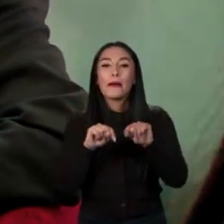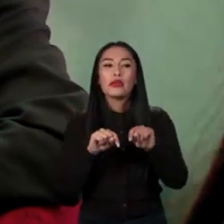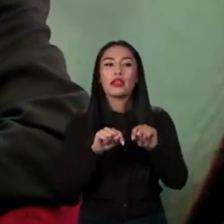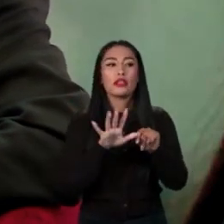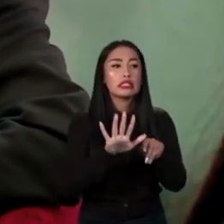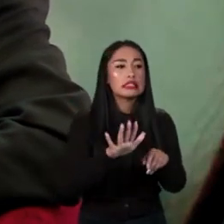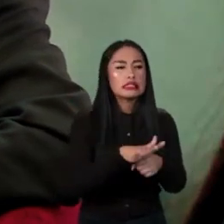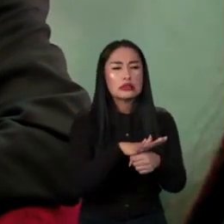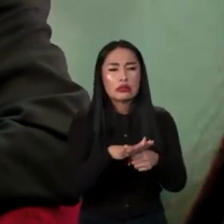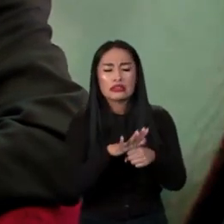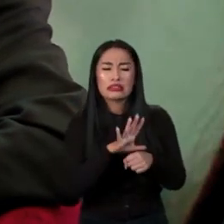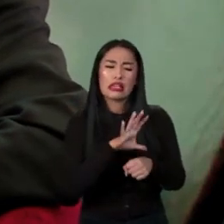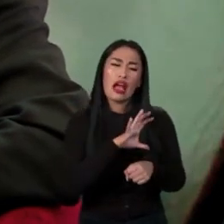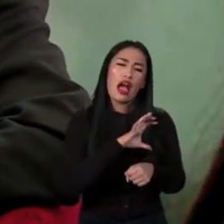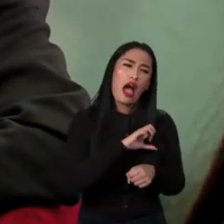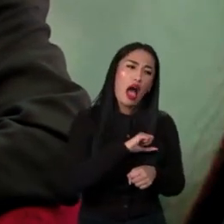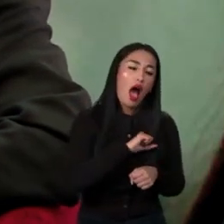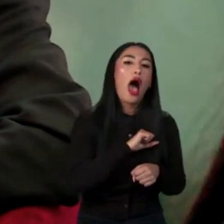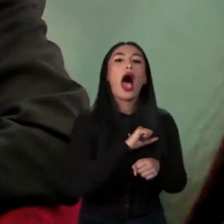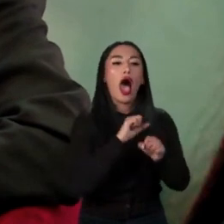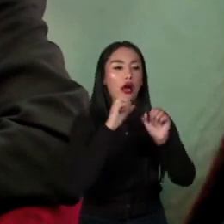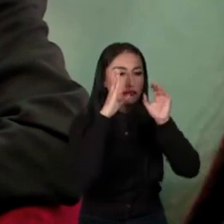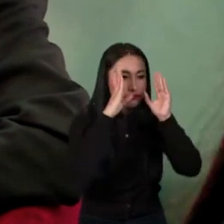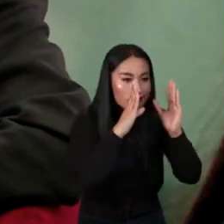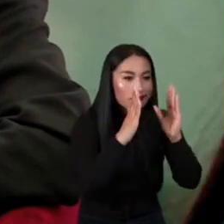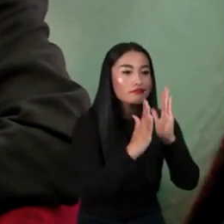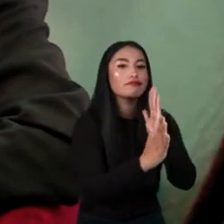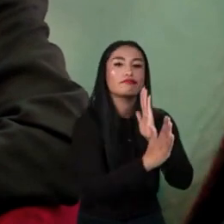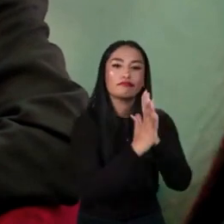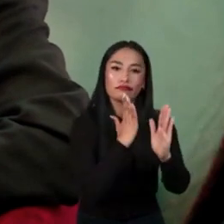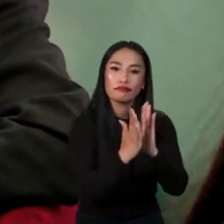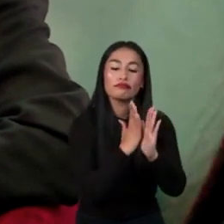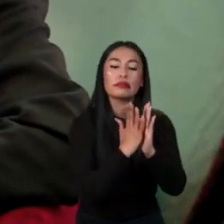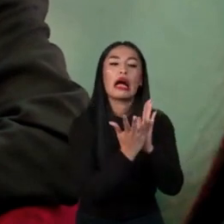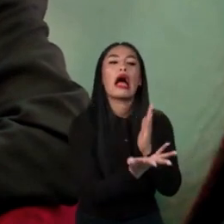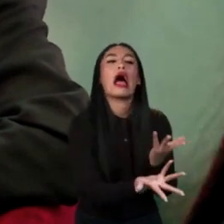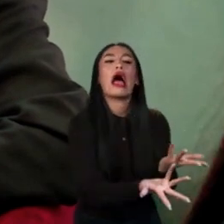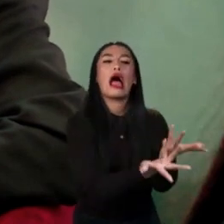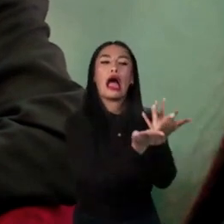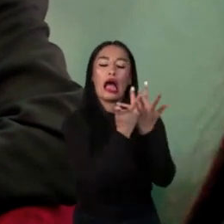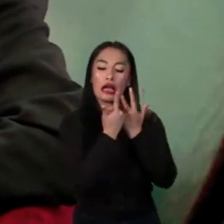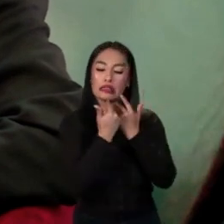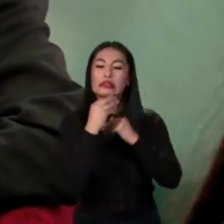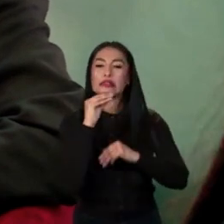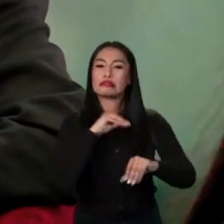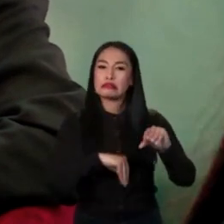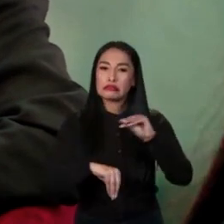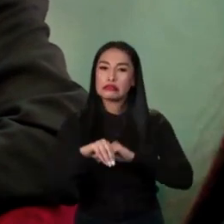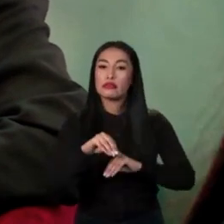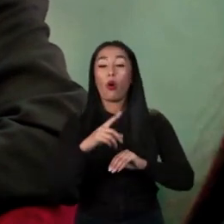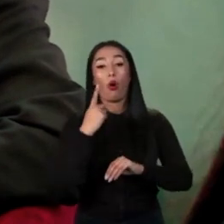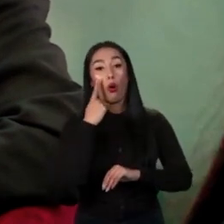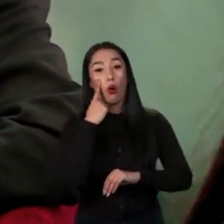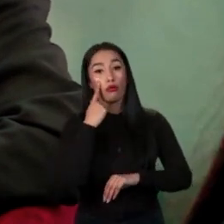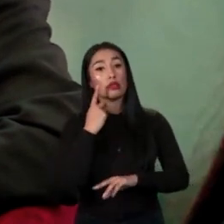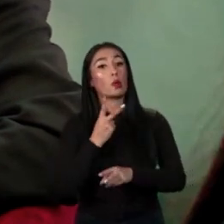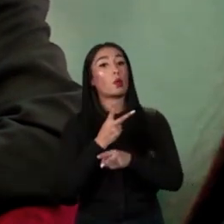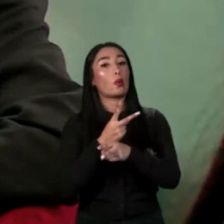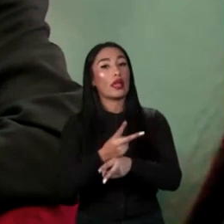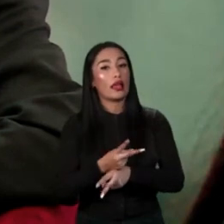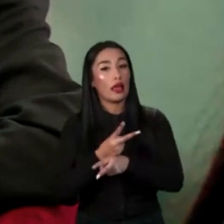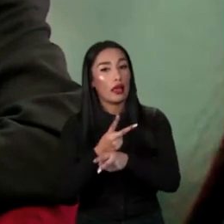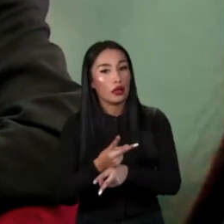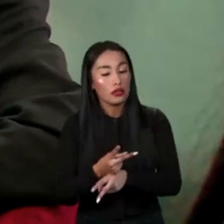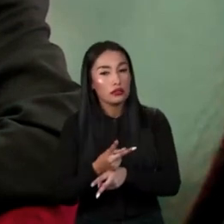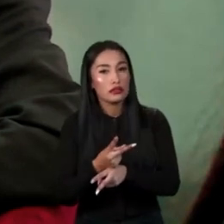que vamos teniendo, porque aquí hay, y lo resalto también de manera importante, hay que tener un enorme cuidado de